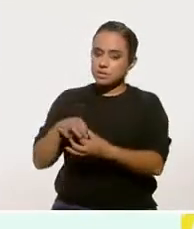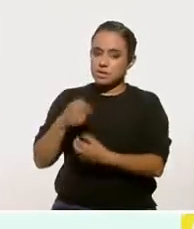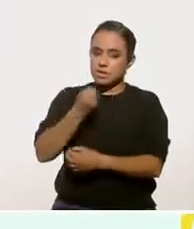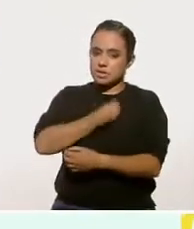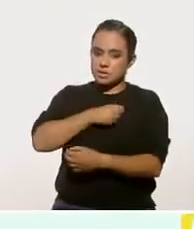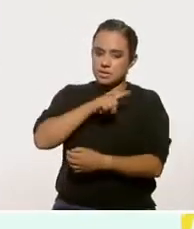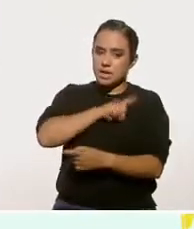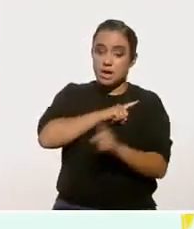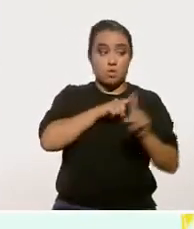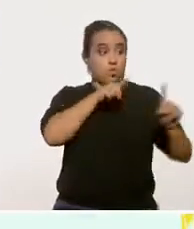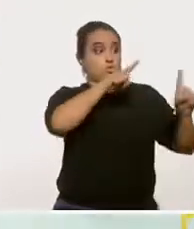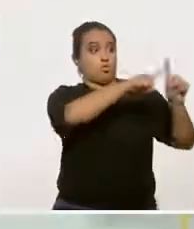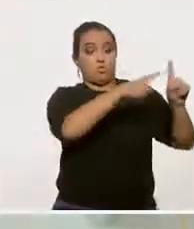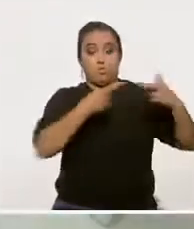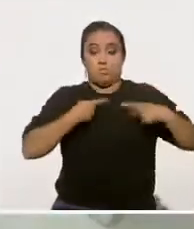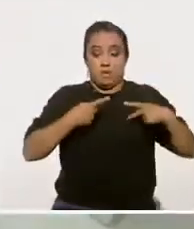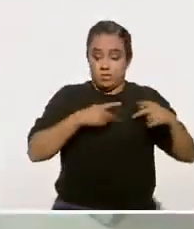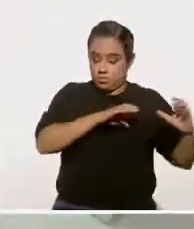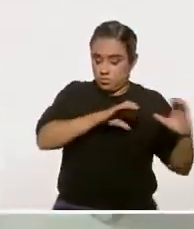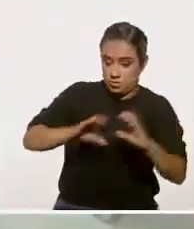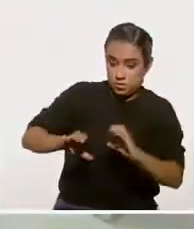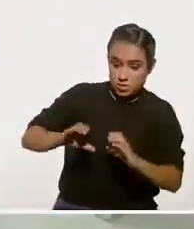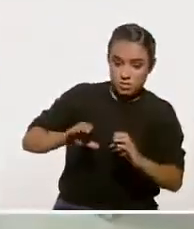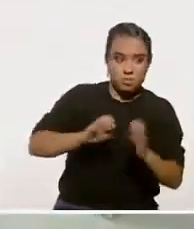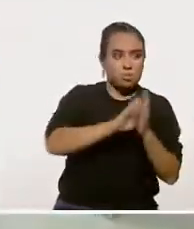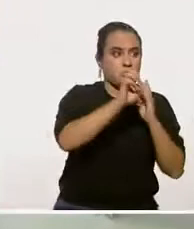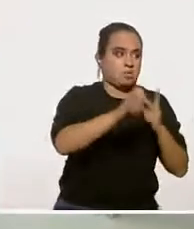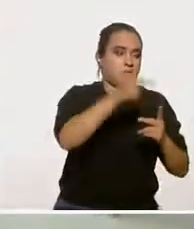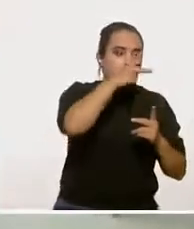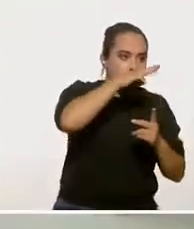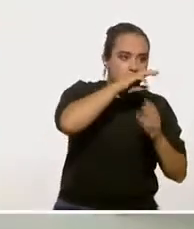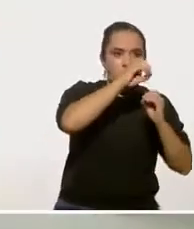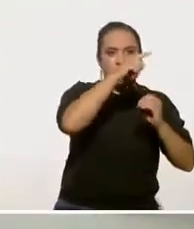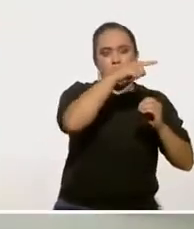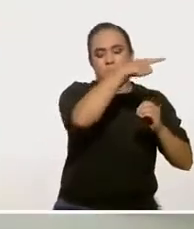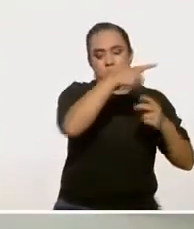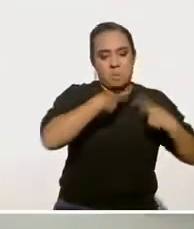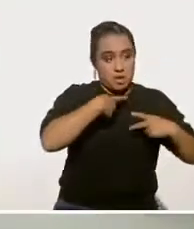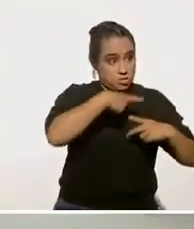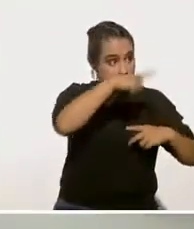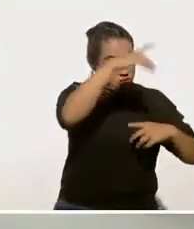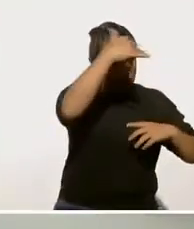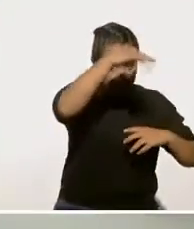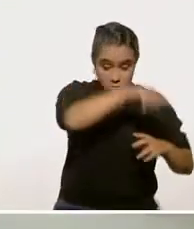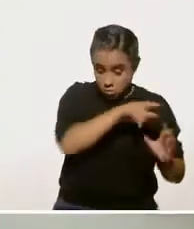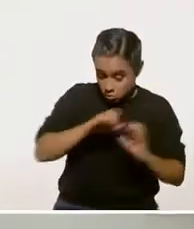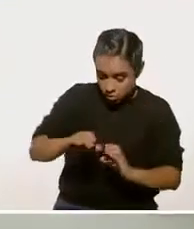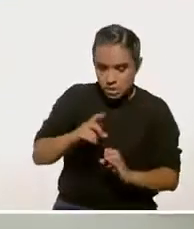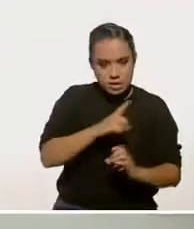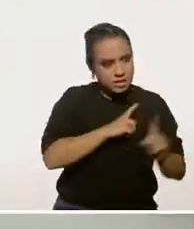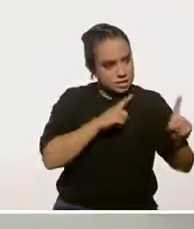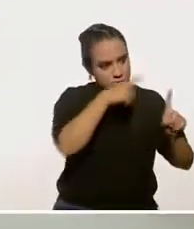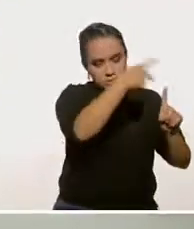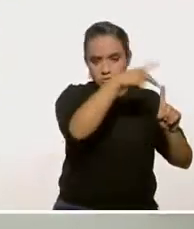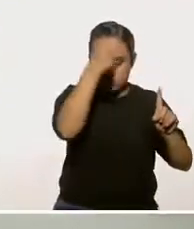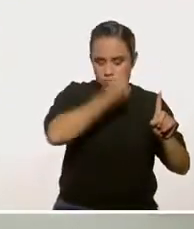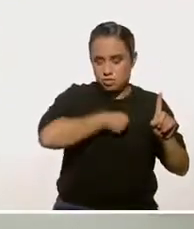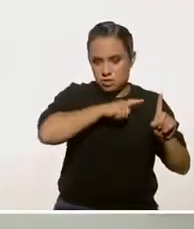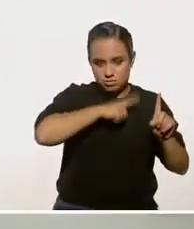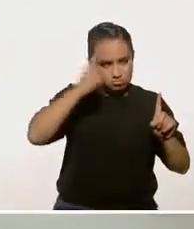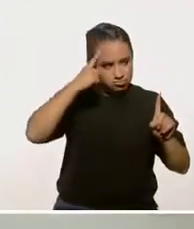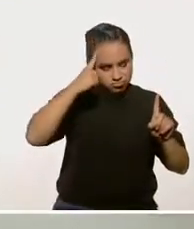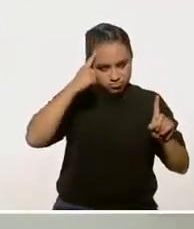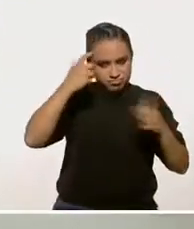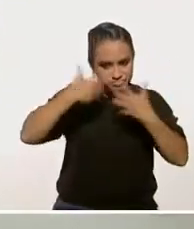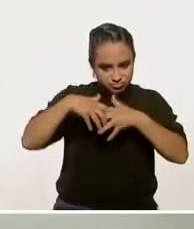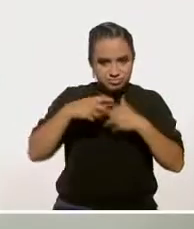mental de los cuidadores primarios. Sí, totalmente. La salud mental de las personas que están cuidando a los niños